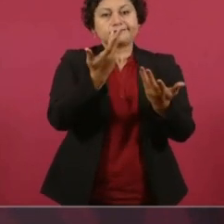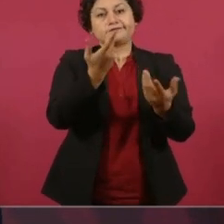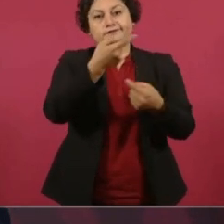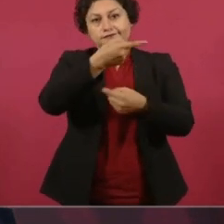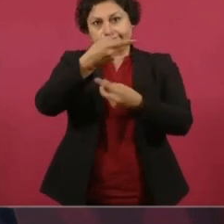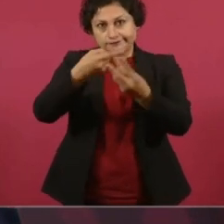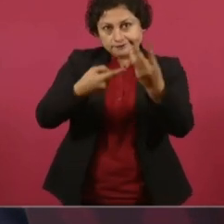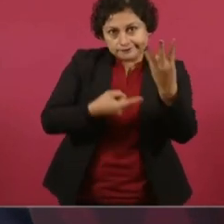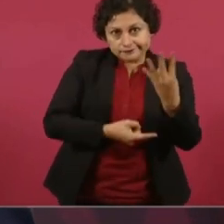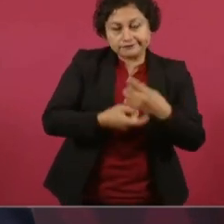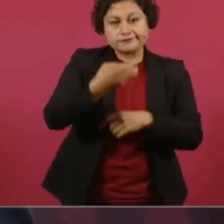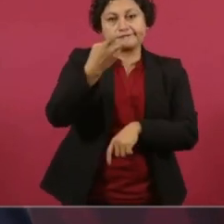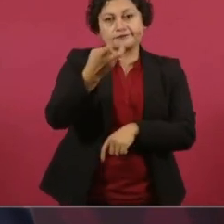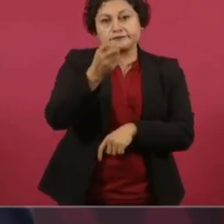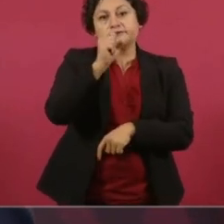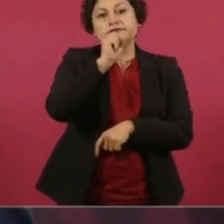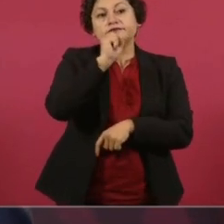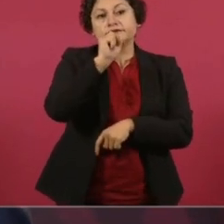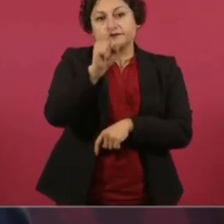y de